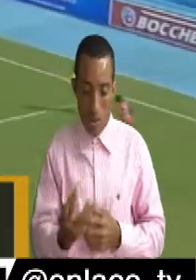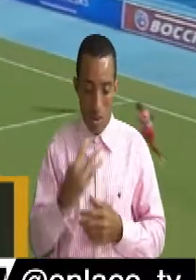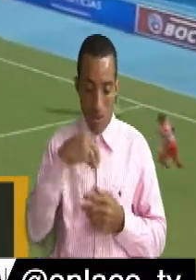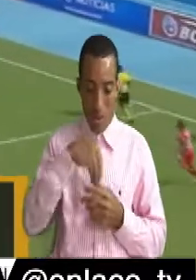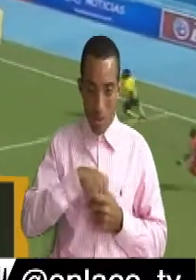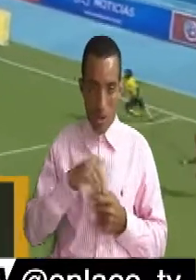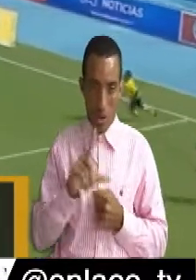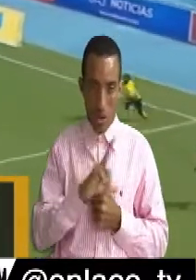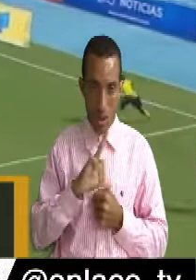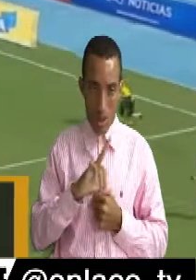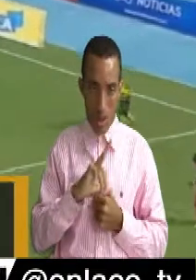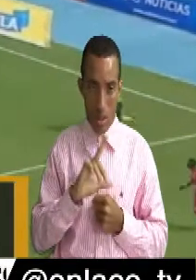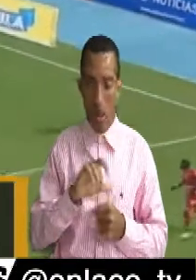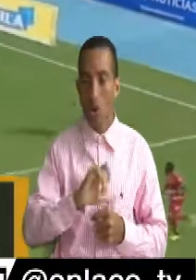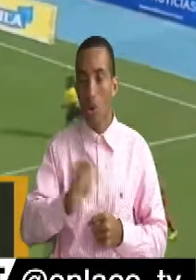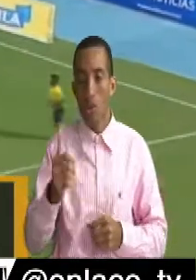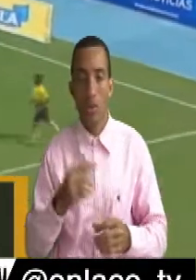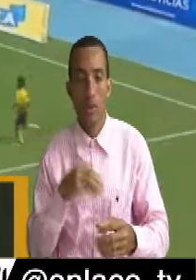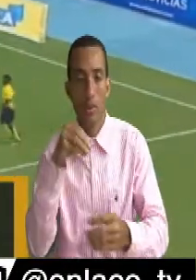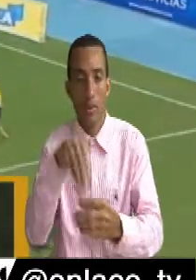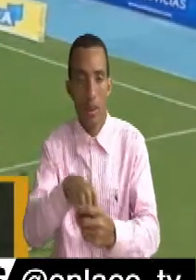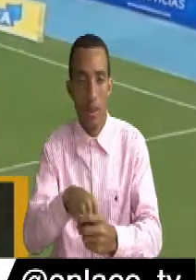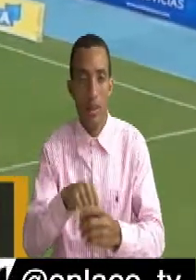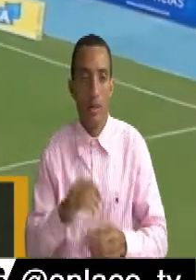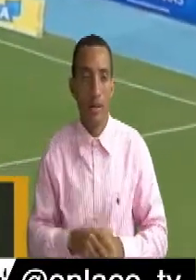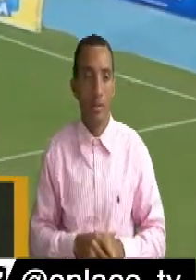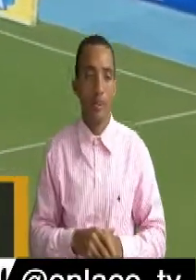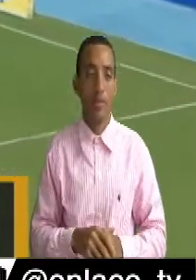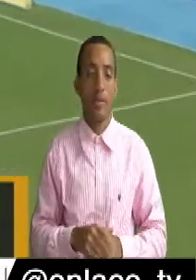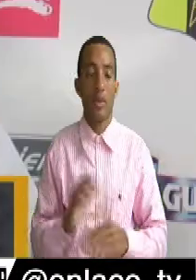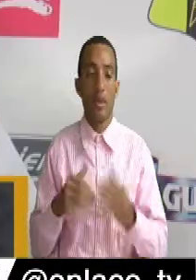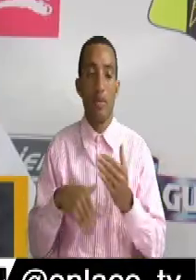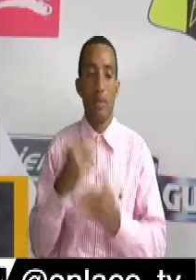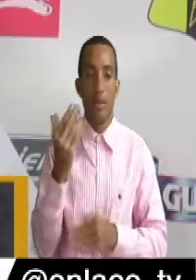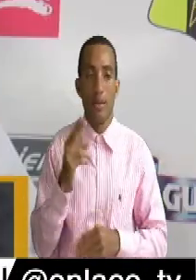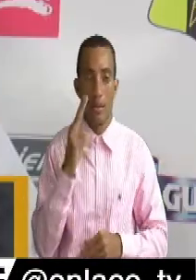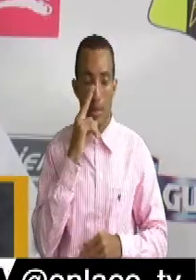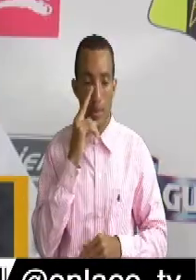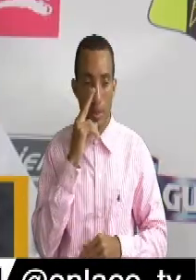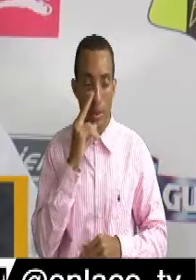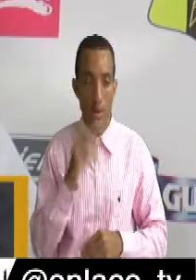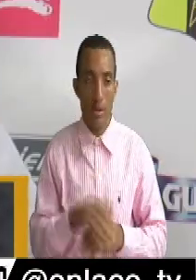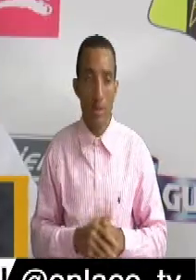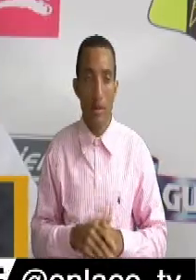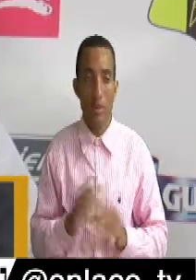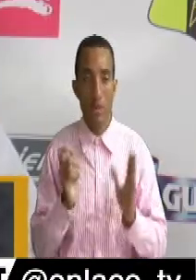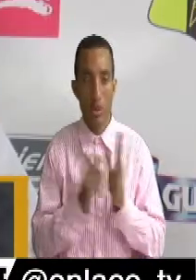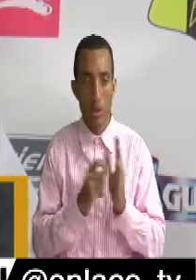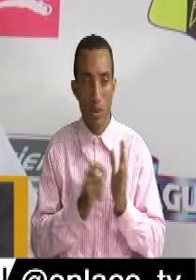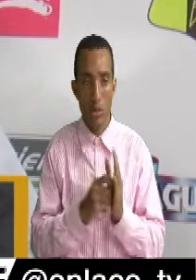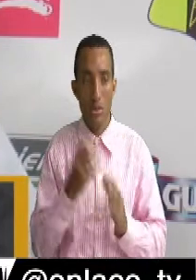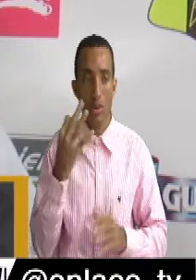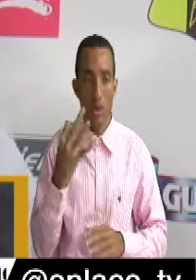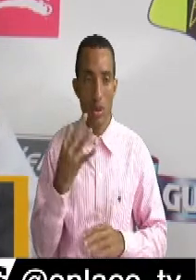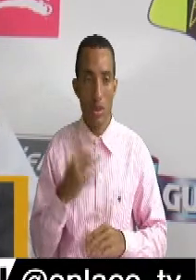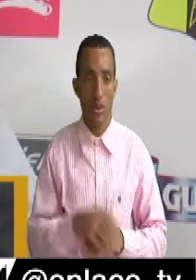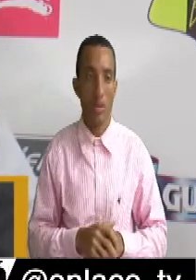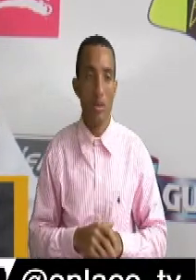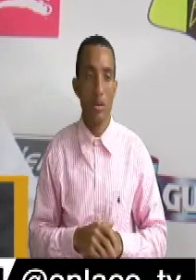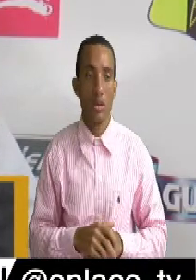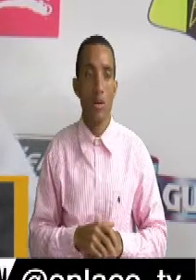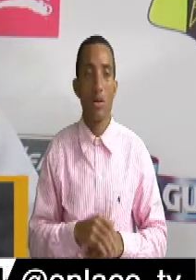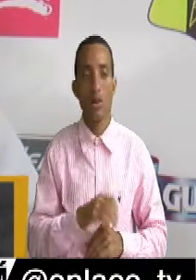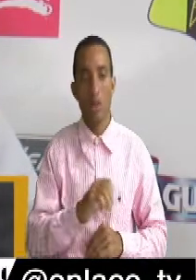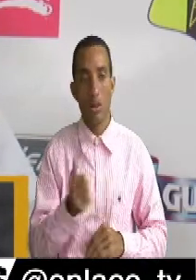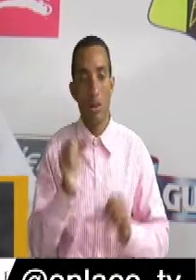local gane esos 6 puntos pero hay que empezar por Nacional. Si conseguimos 3 puntos creo que volvemos a